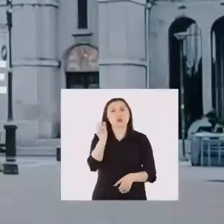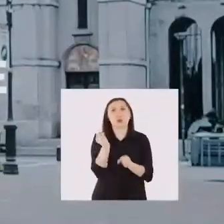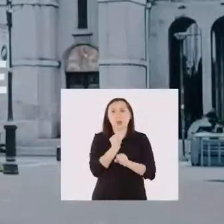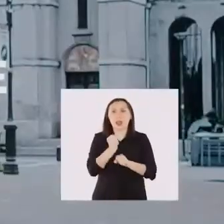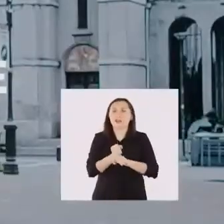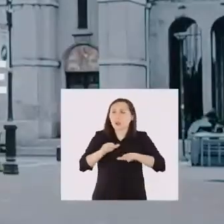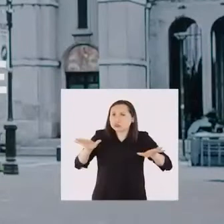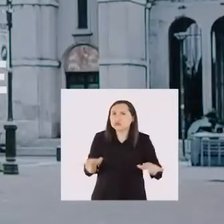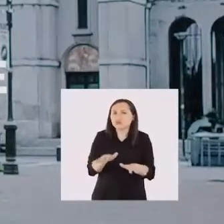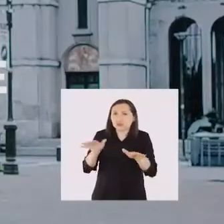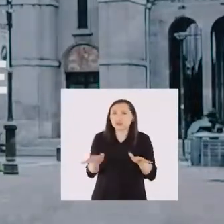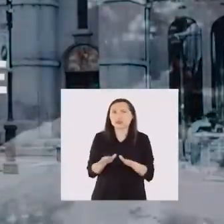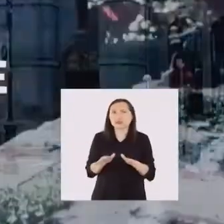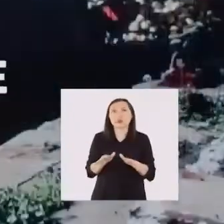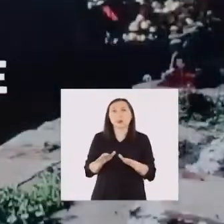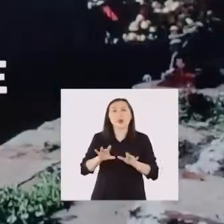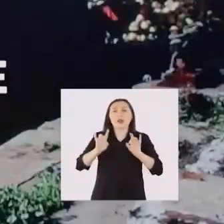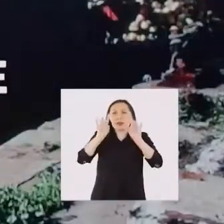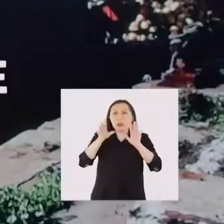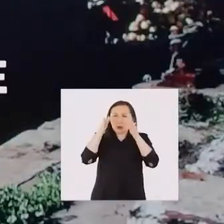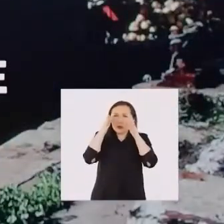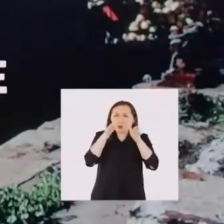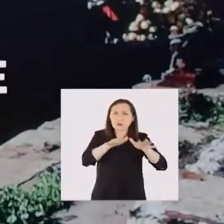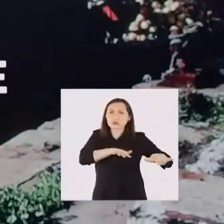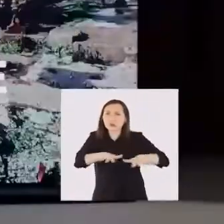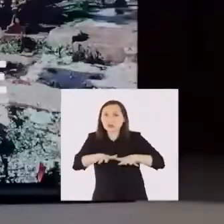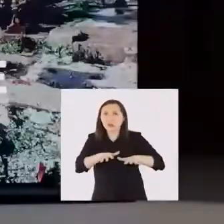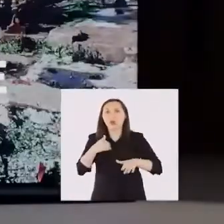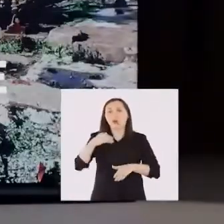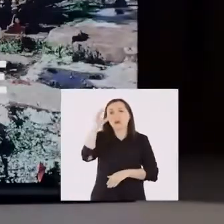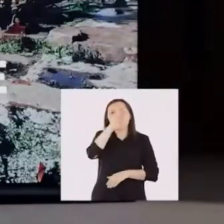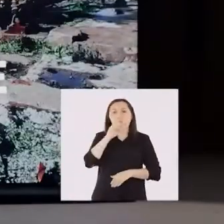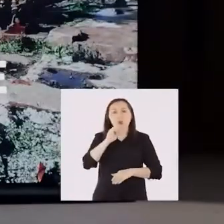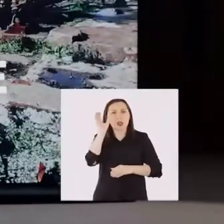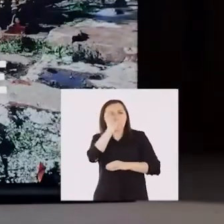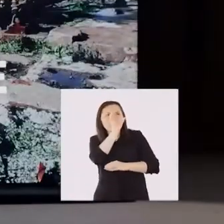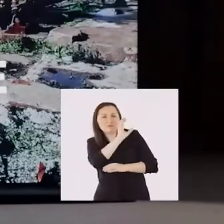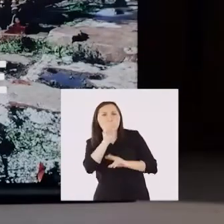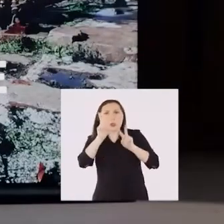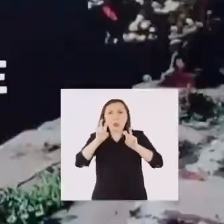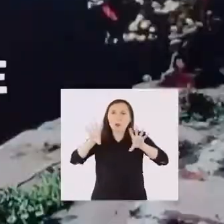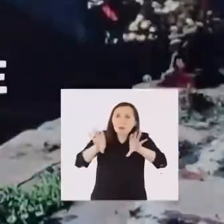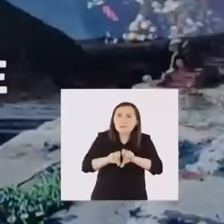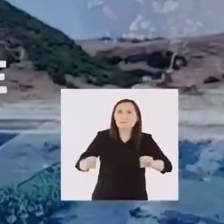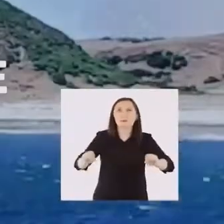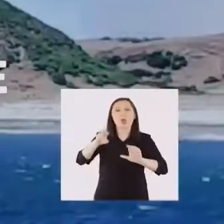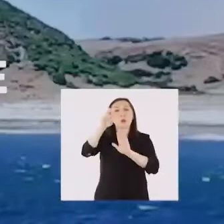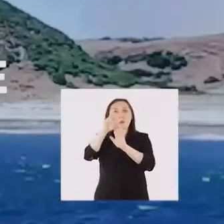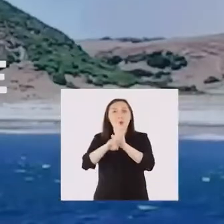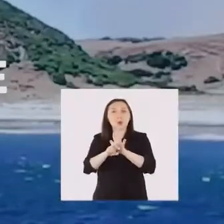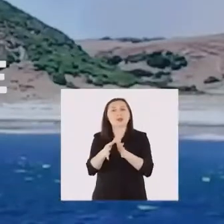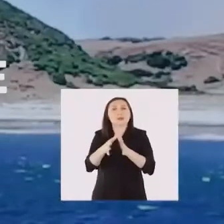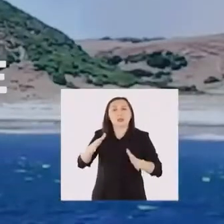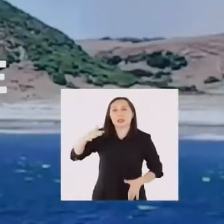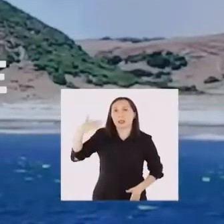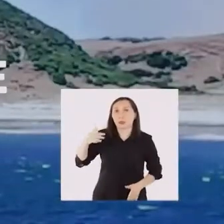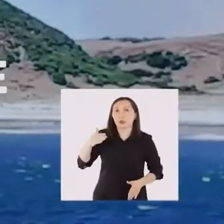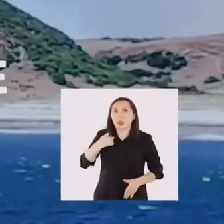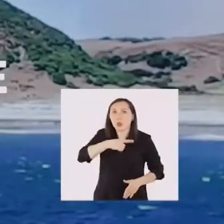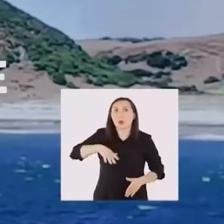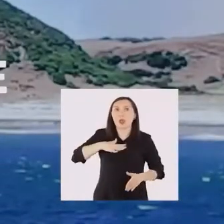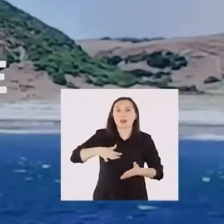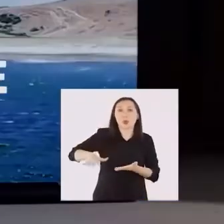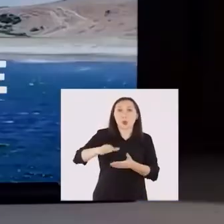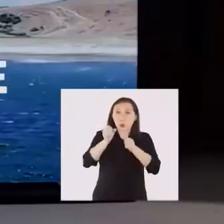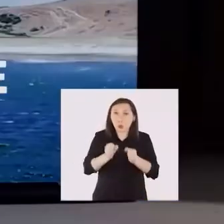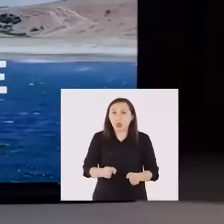seguiré trabajando intensamente con mi sello orientado a la acción y buscaré afanosamente concretar los proyectos más importantes